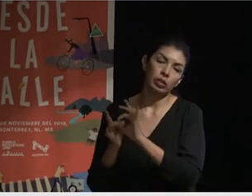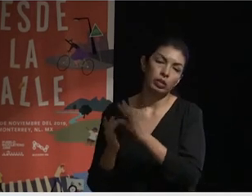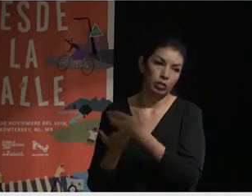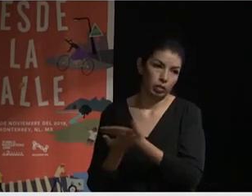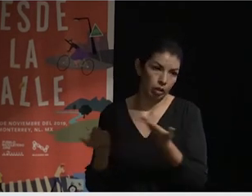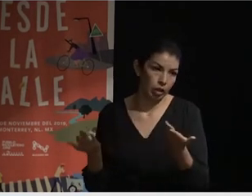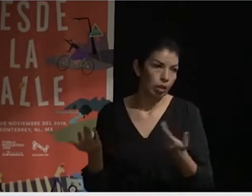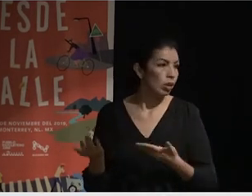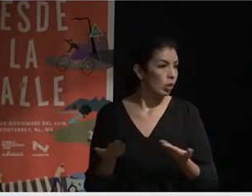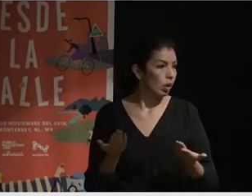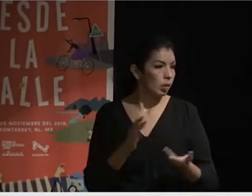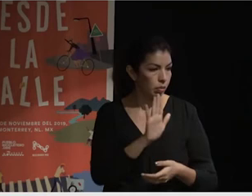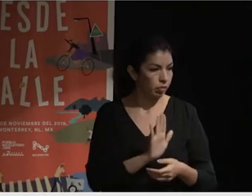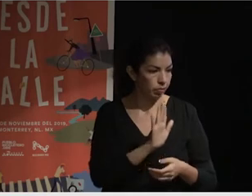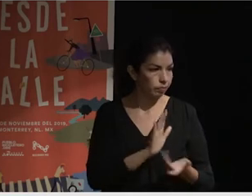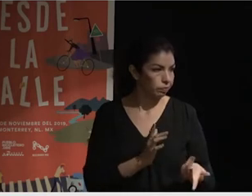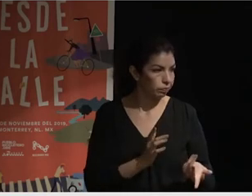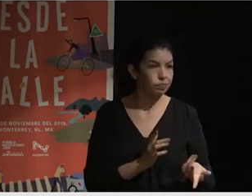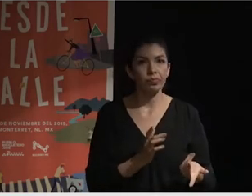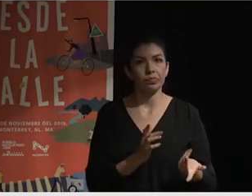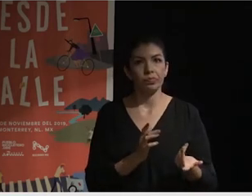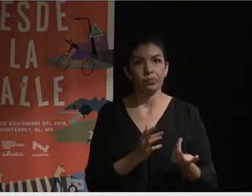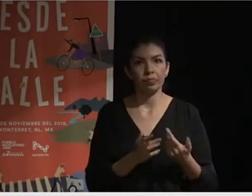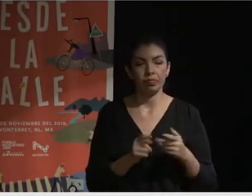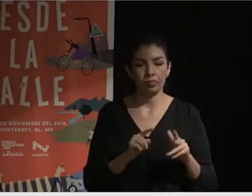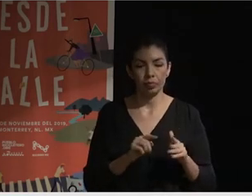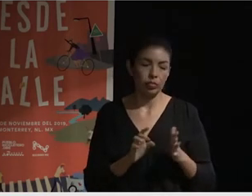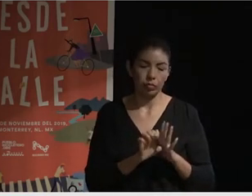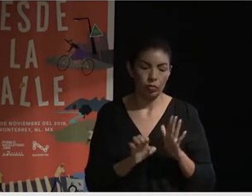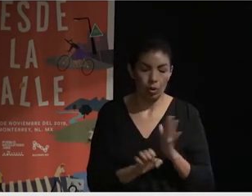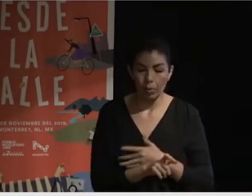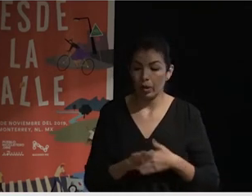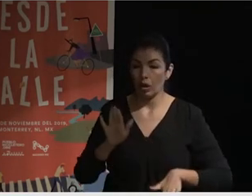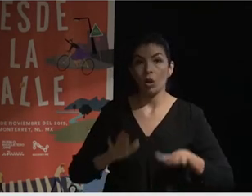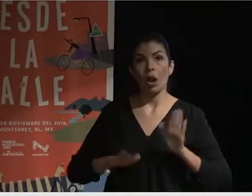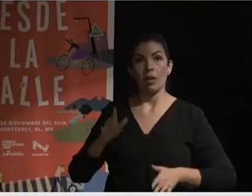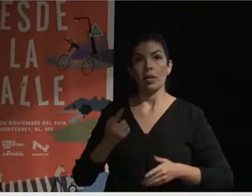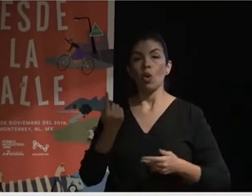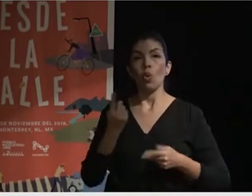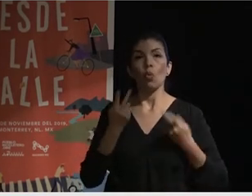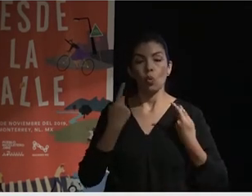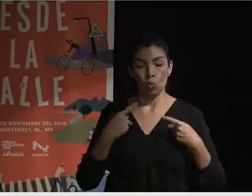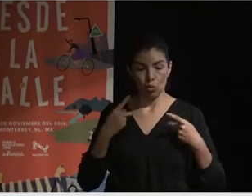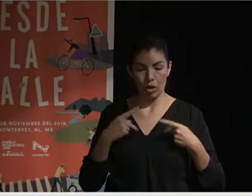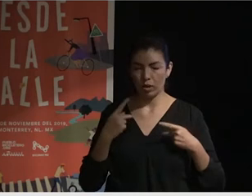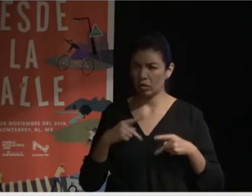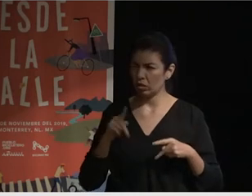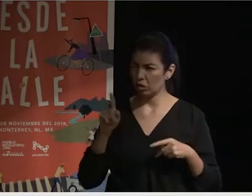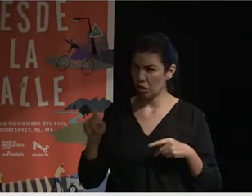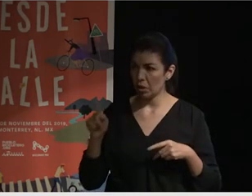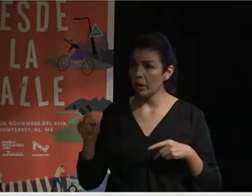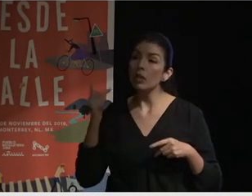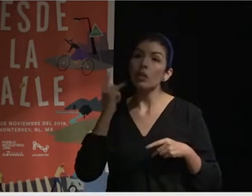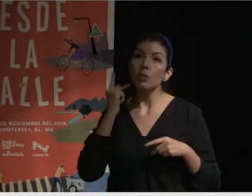Que es un funcionario público que tiene intereses en la cuestión inmobiliaria, entra a la función pública, legisla a modo y luego ya se sale